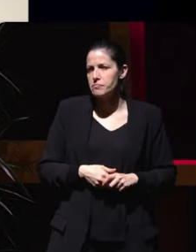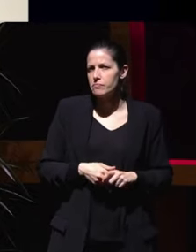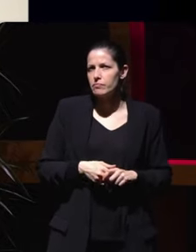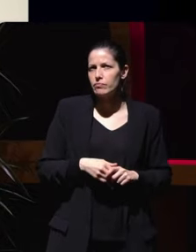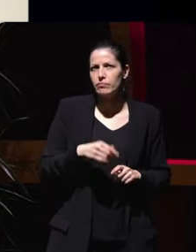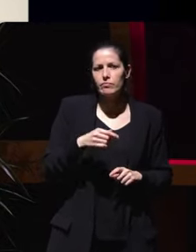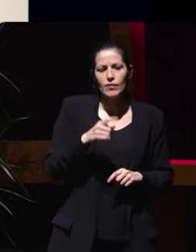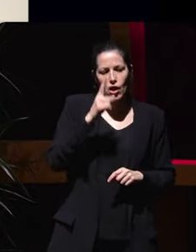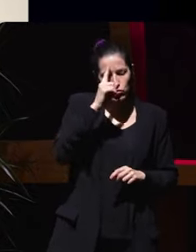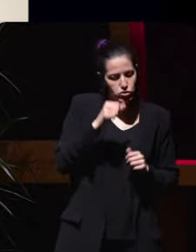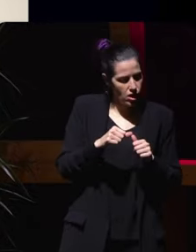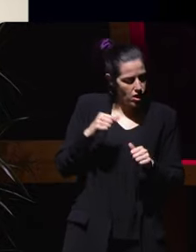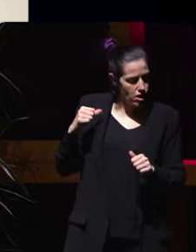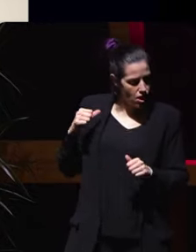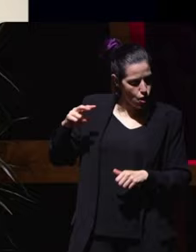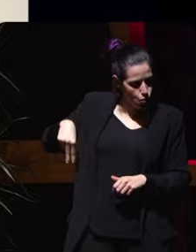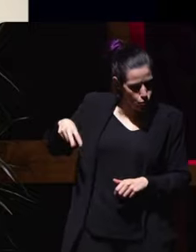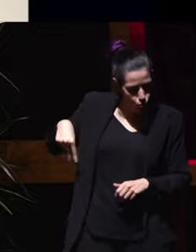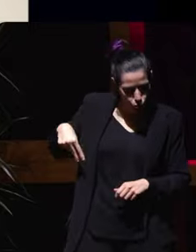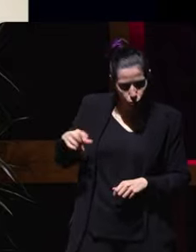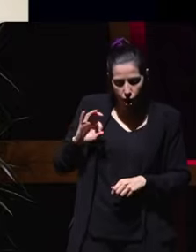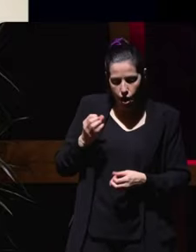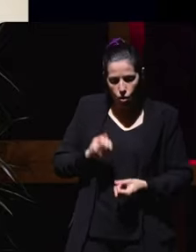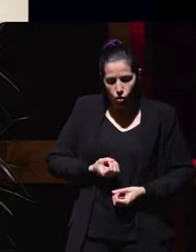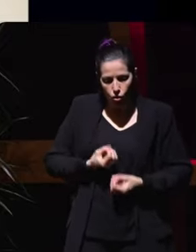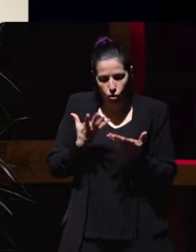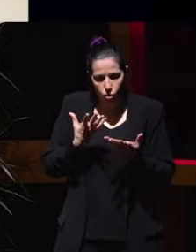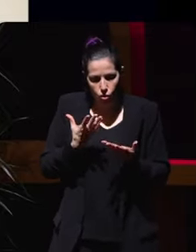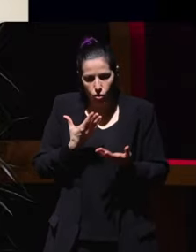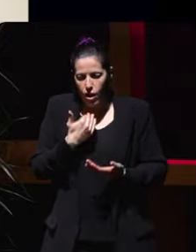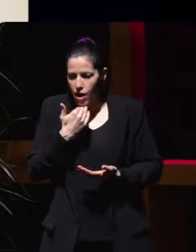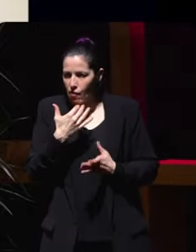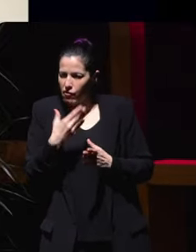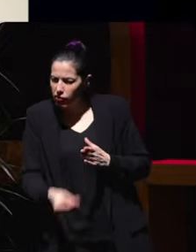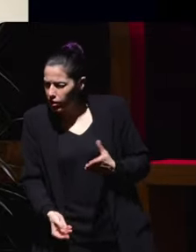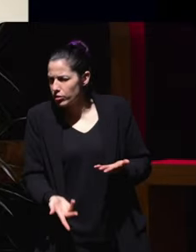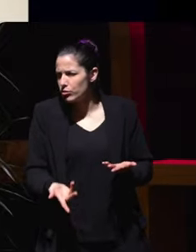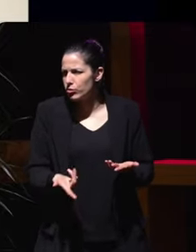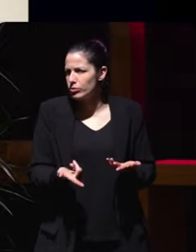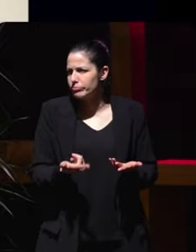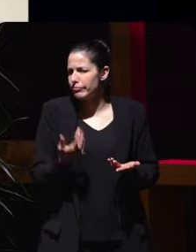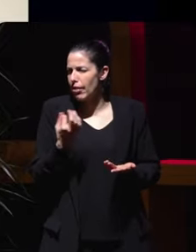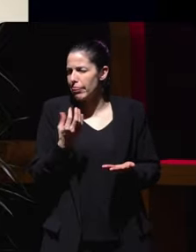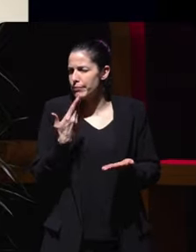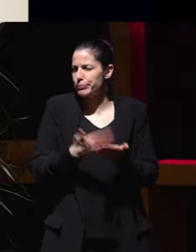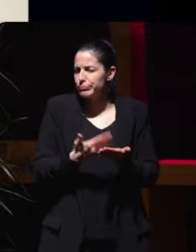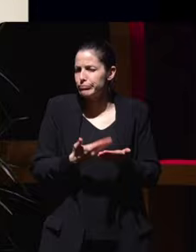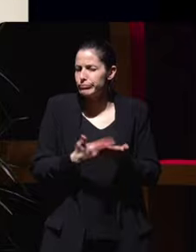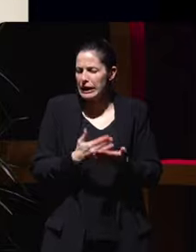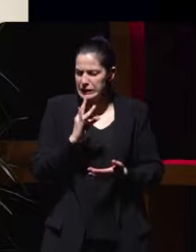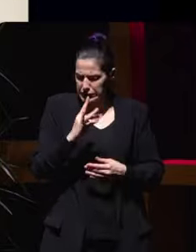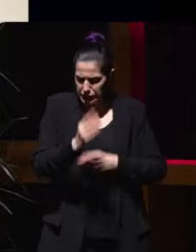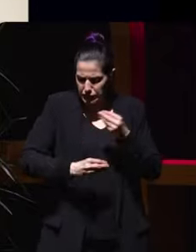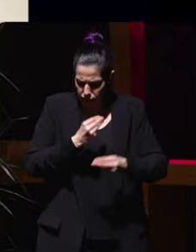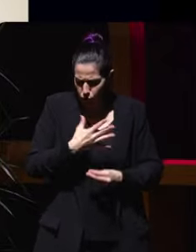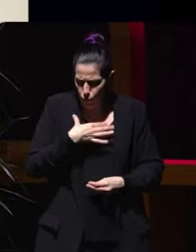no lo has hecho nunca, igual no te sale del todo bien, que siempre tienes que demostrar que sí, que lo sabes hacer, o que